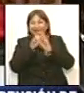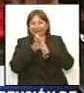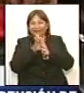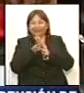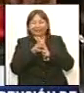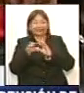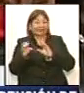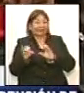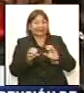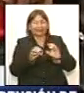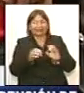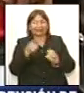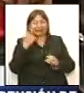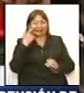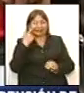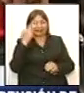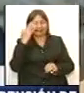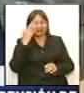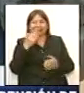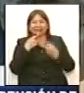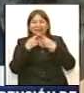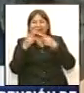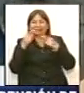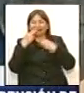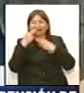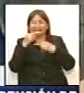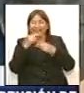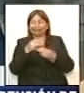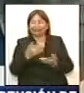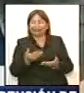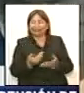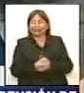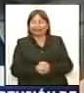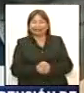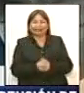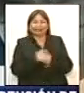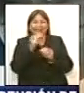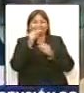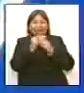contribuyendo al reconocimiento y difusión del arte peruano a nivel mundial.